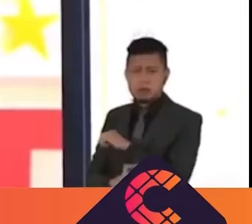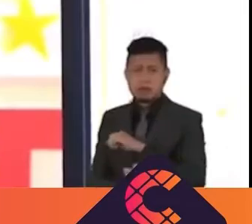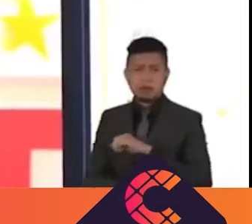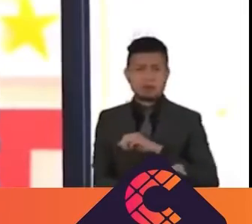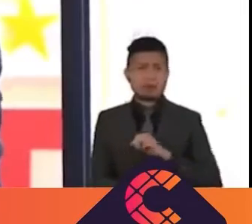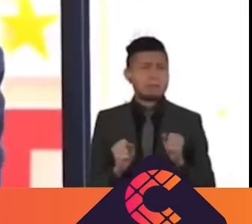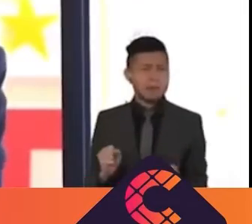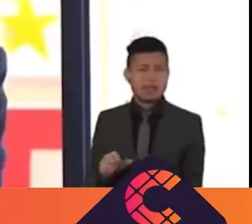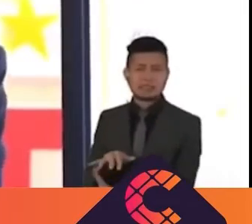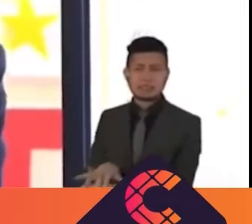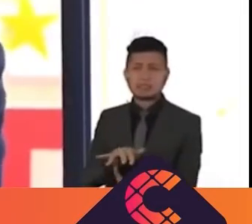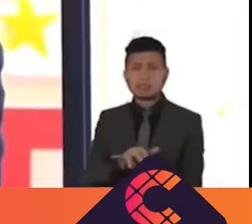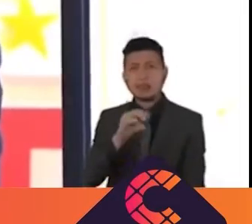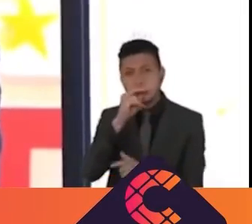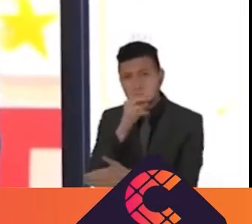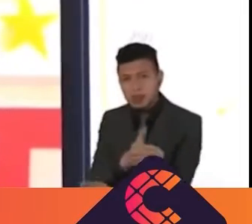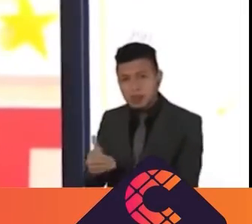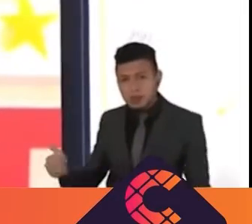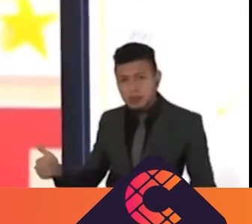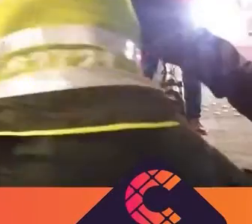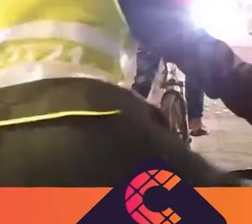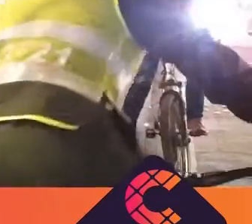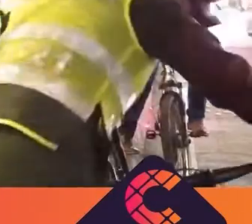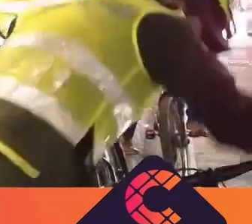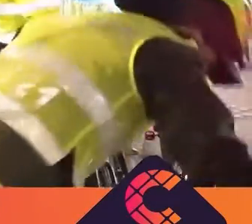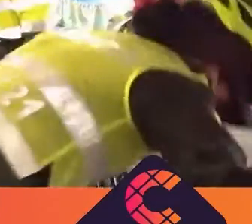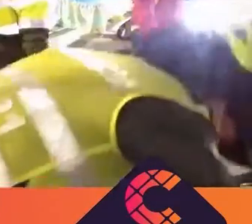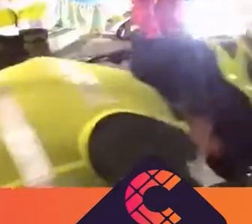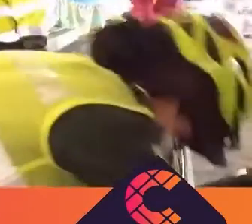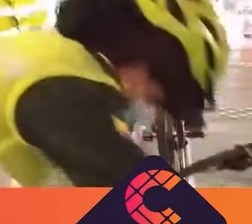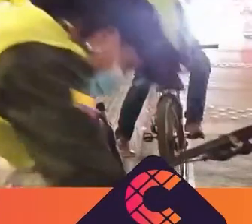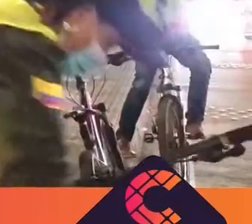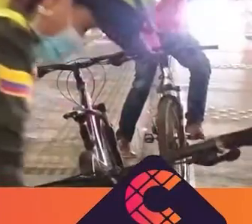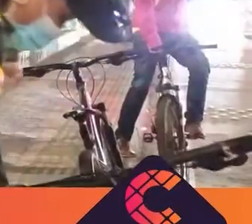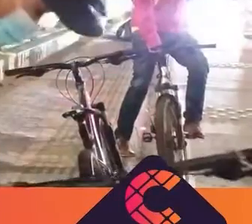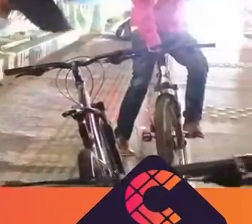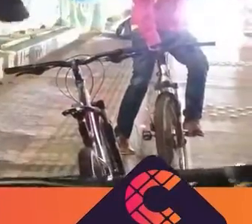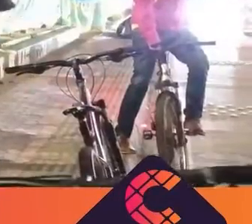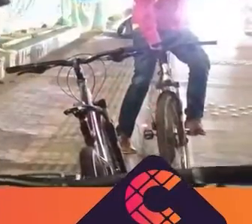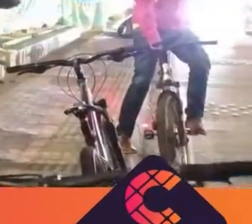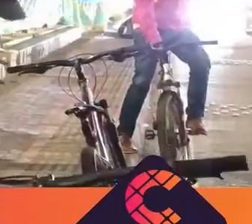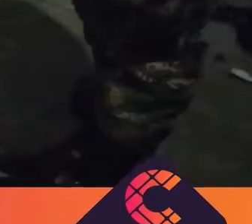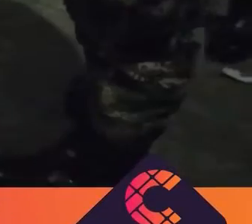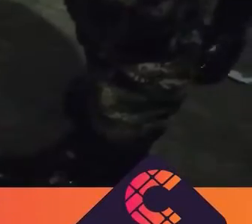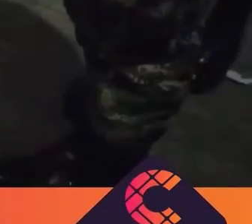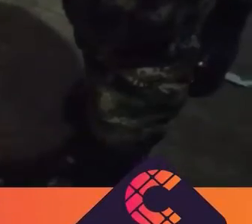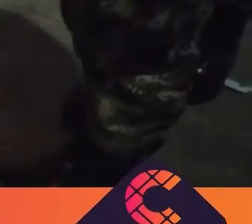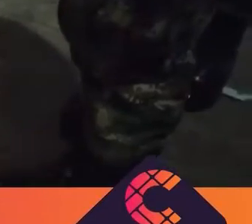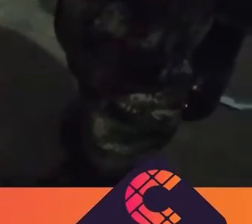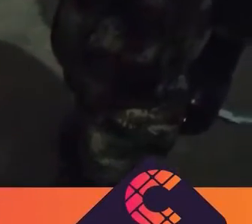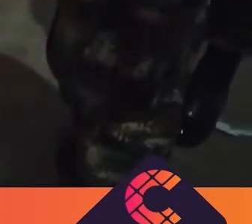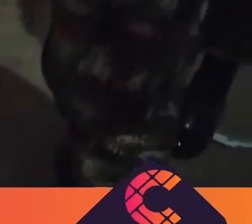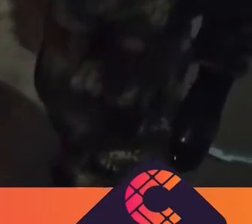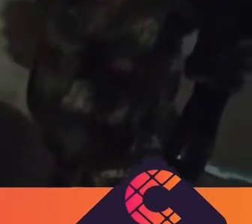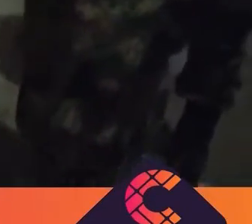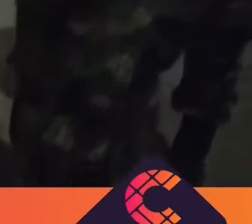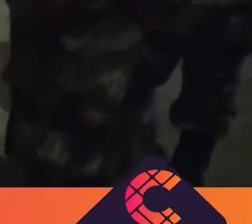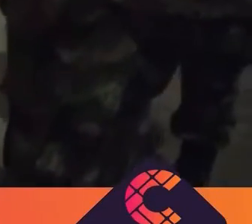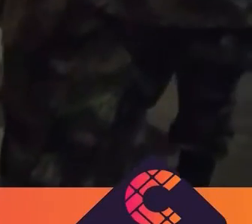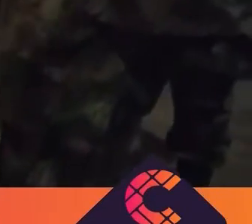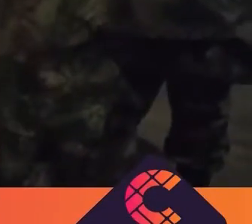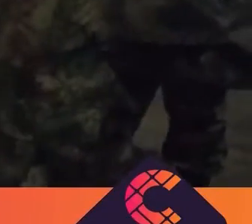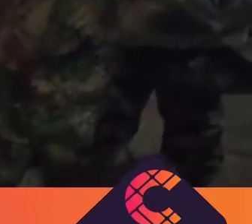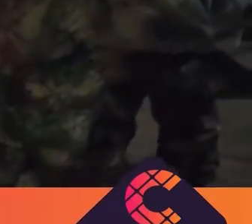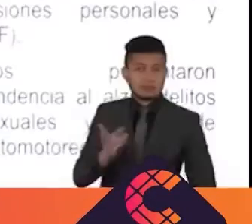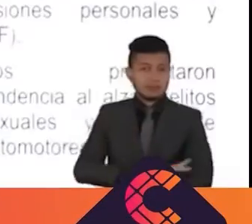ciudad destacó la reducción en el índice de delitos en la capital del país como hurto a personas celulares y bicicletas entre otros